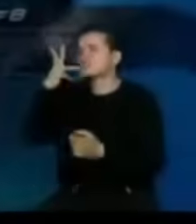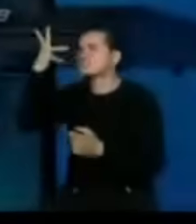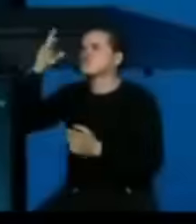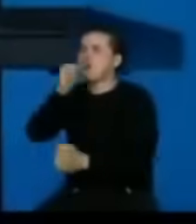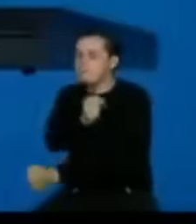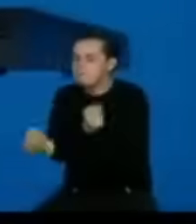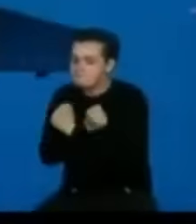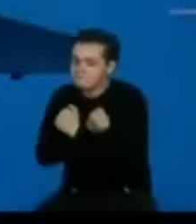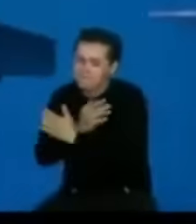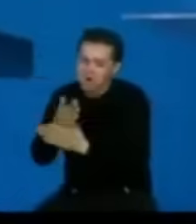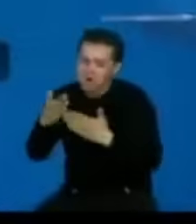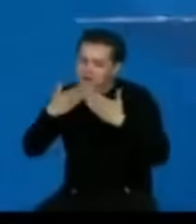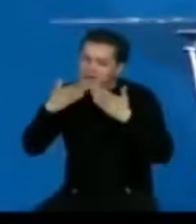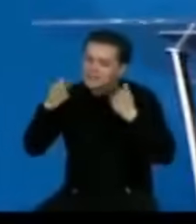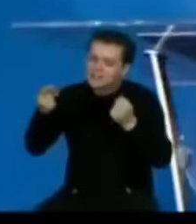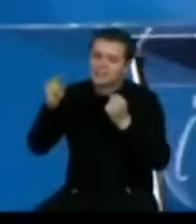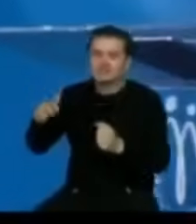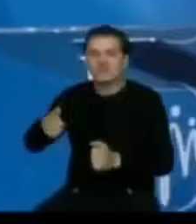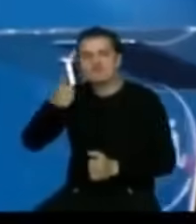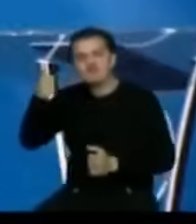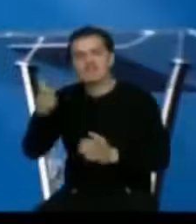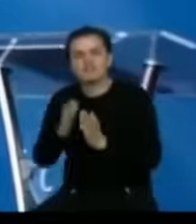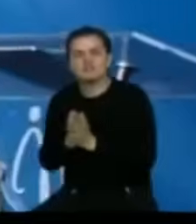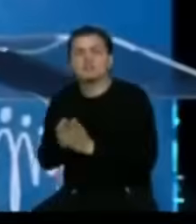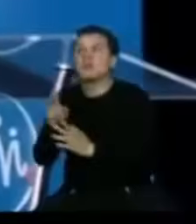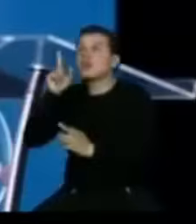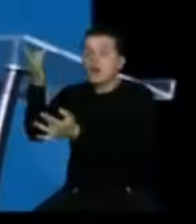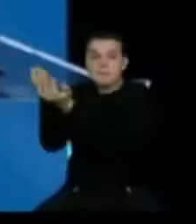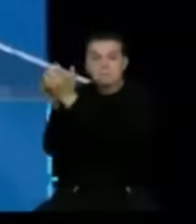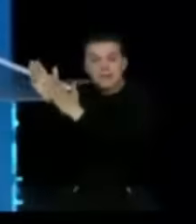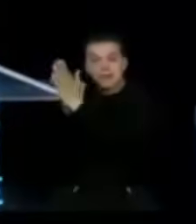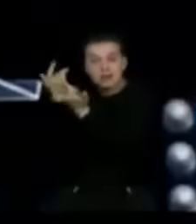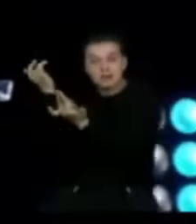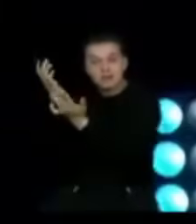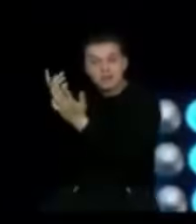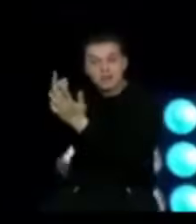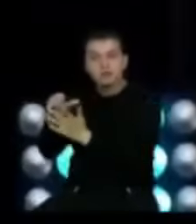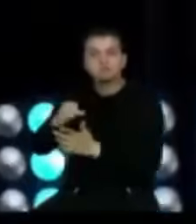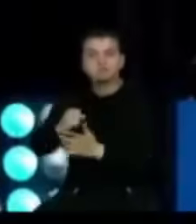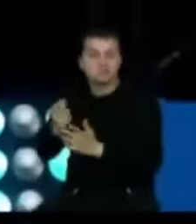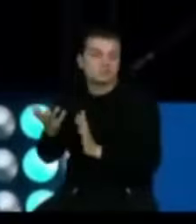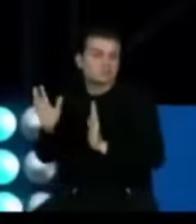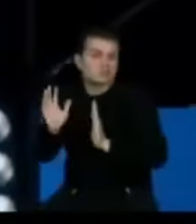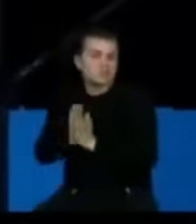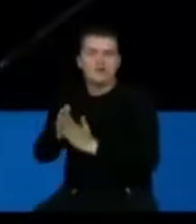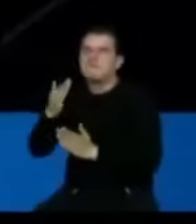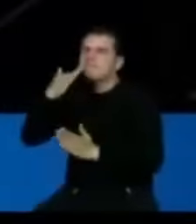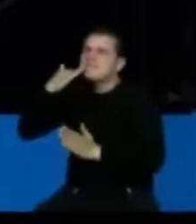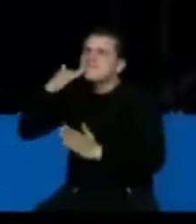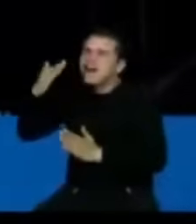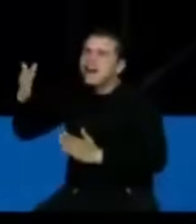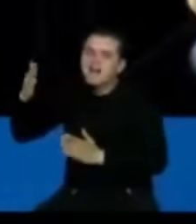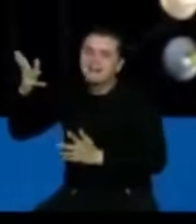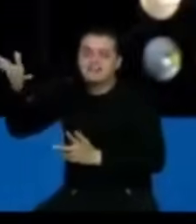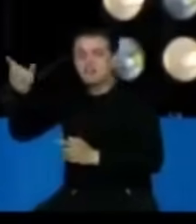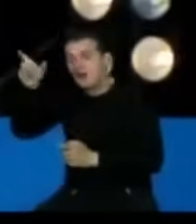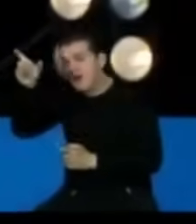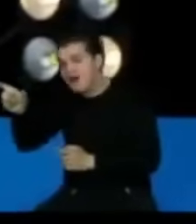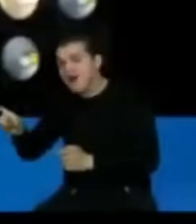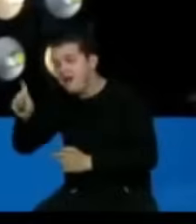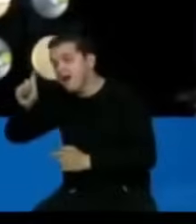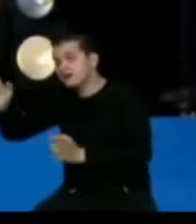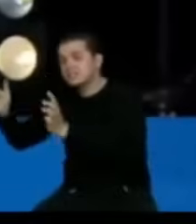de su amor, de su benignidad. Esa esperanza la tenemos gracias a que